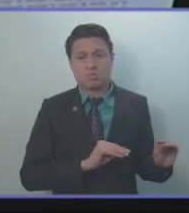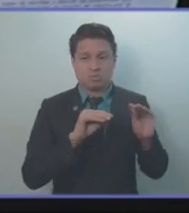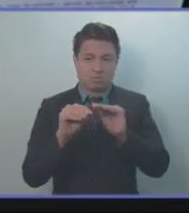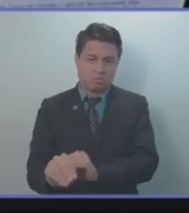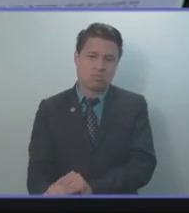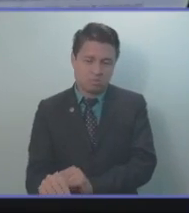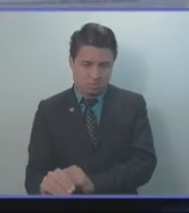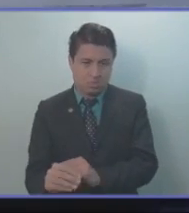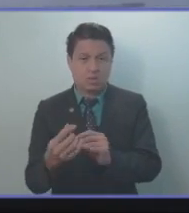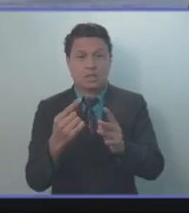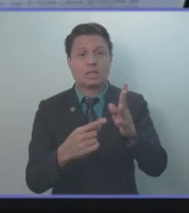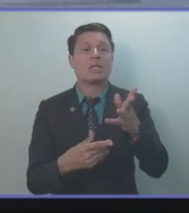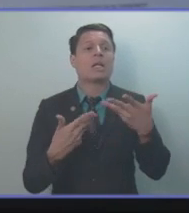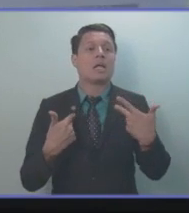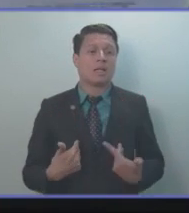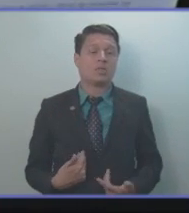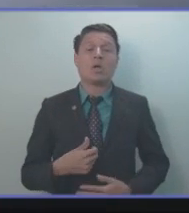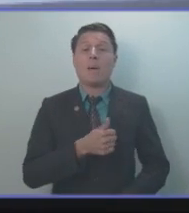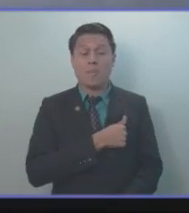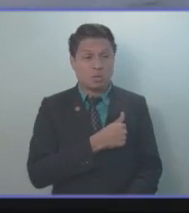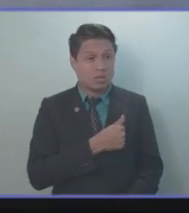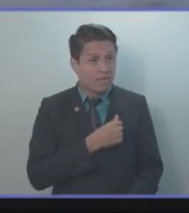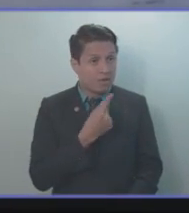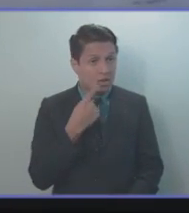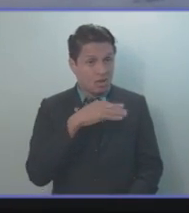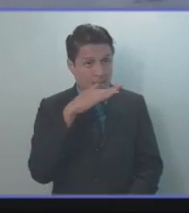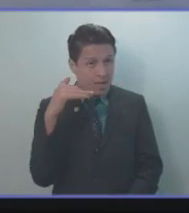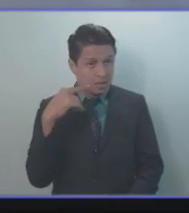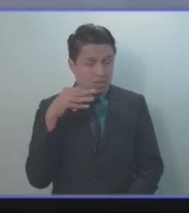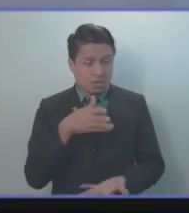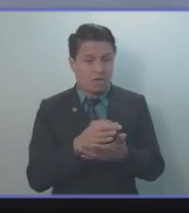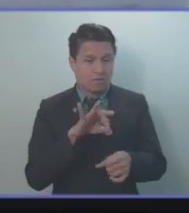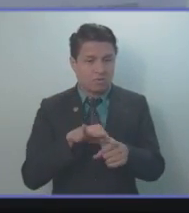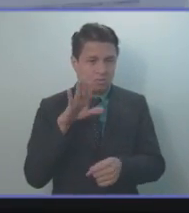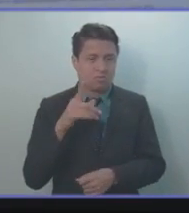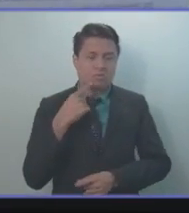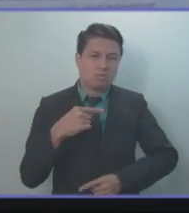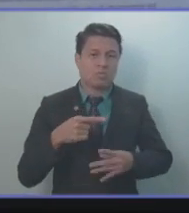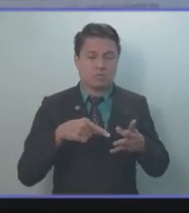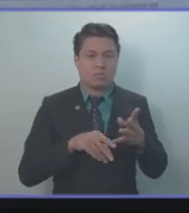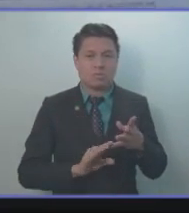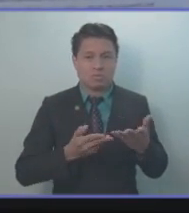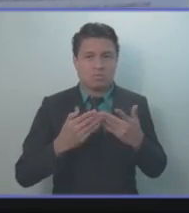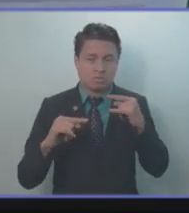y deber democrático de votar. Por tanto, en uso de sus facultades